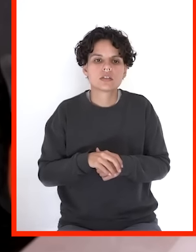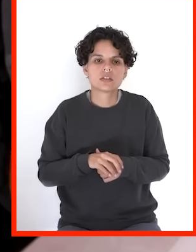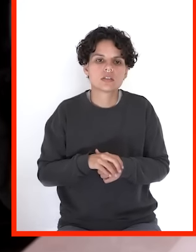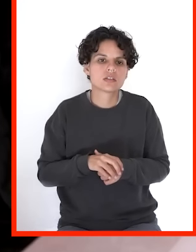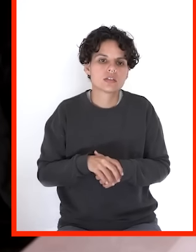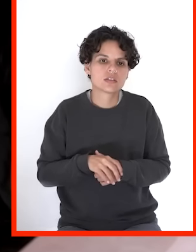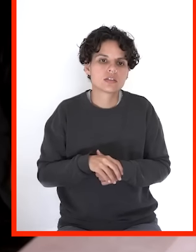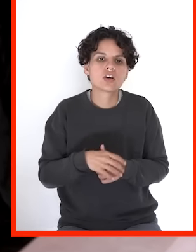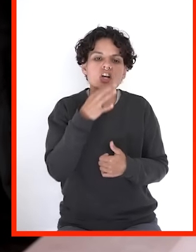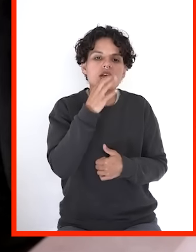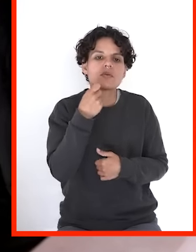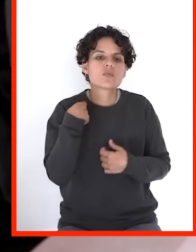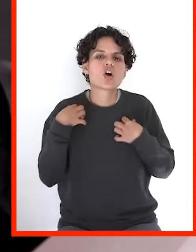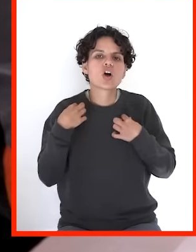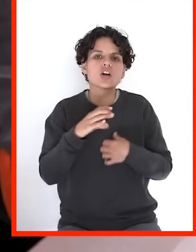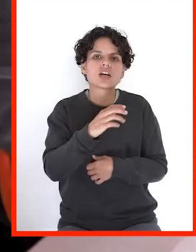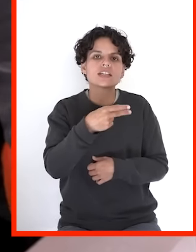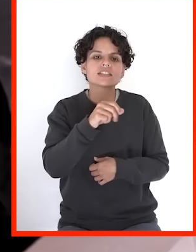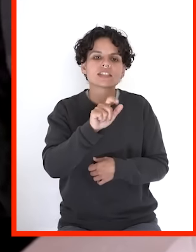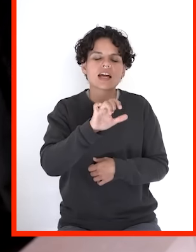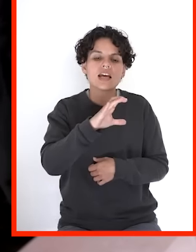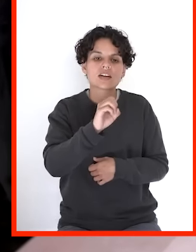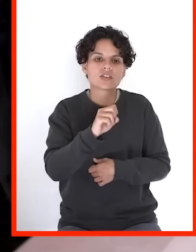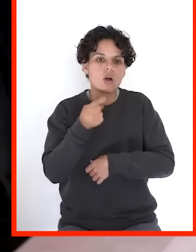Agri, me dicen chaleco. Chaleco.